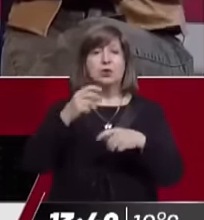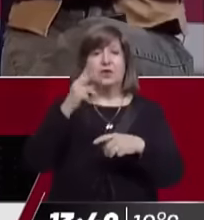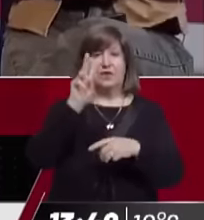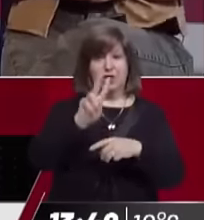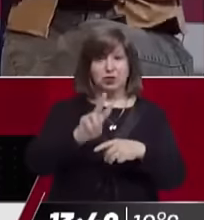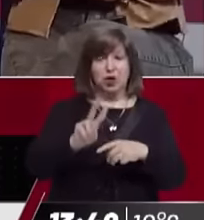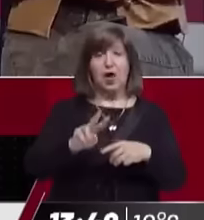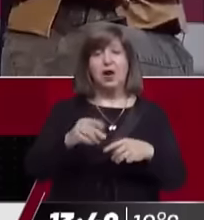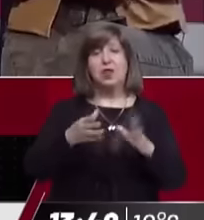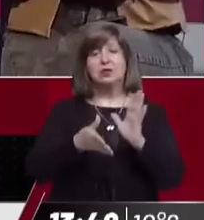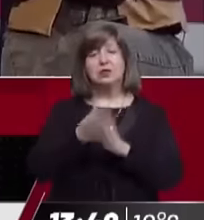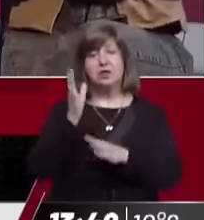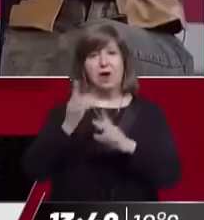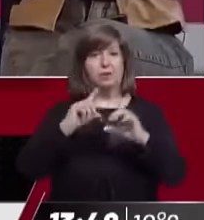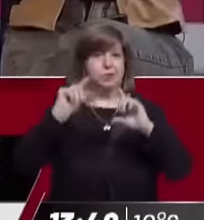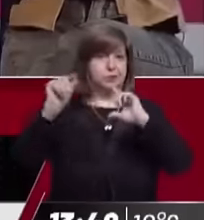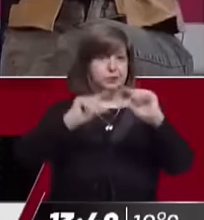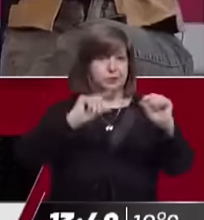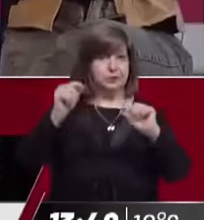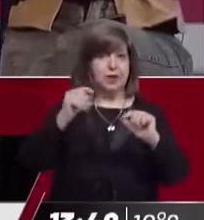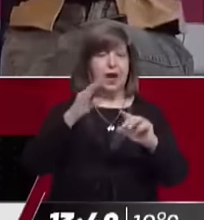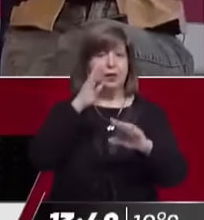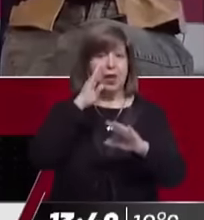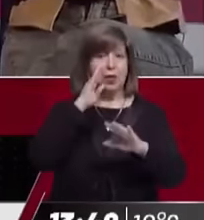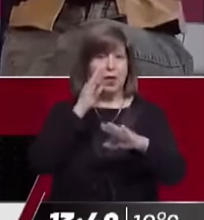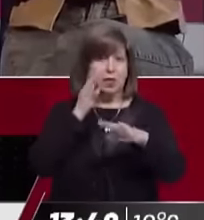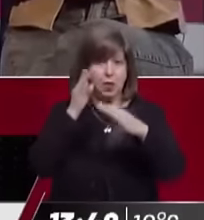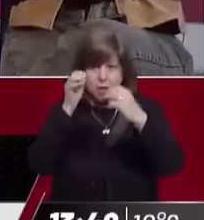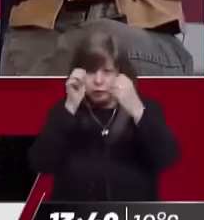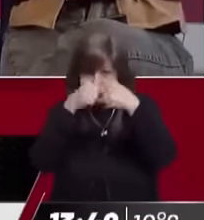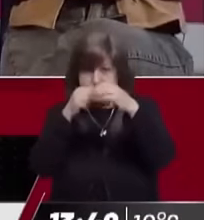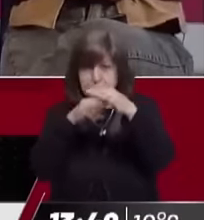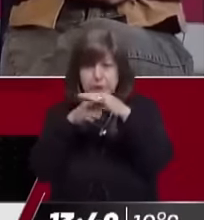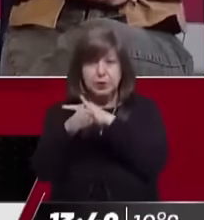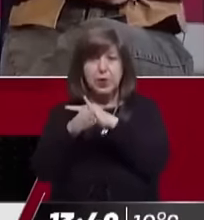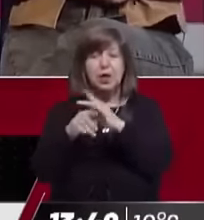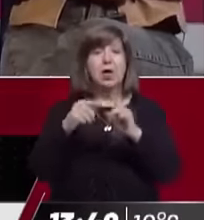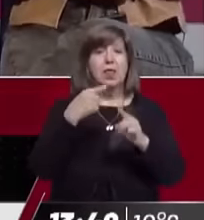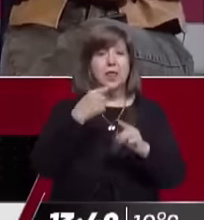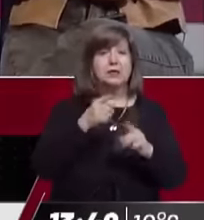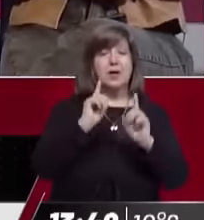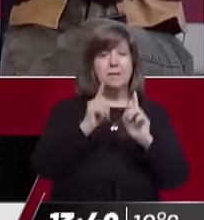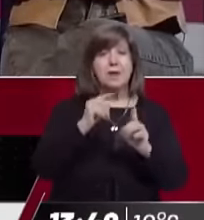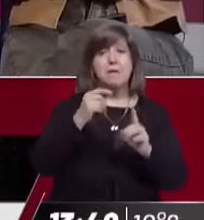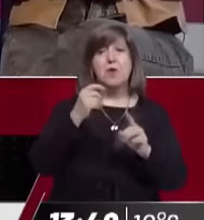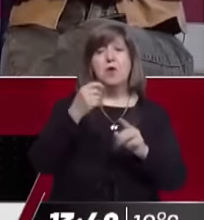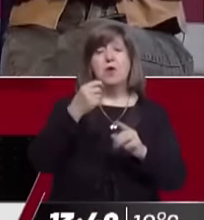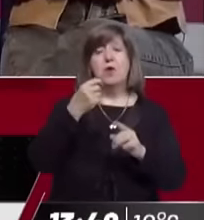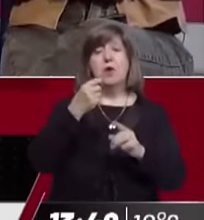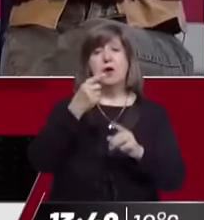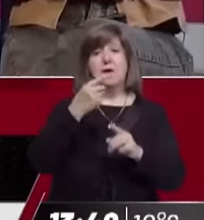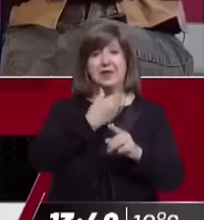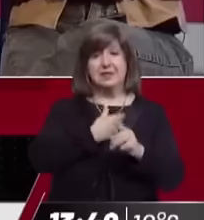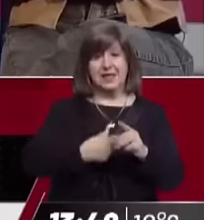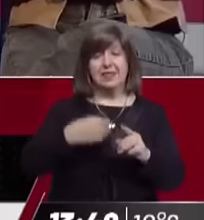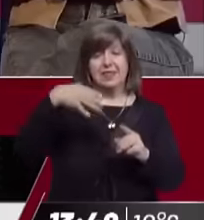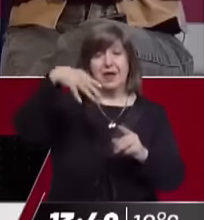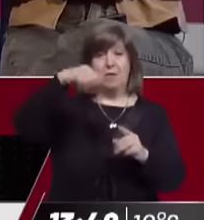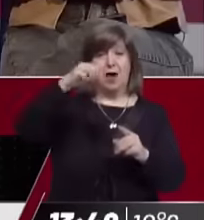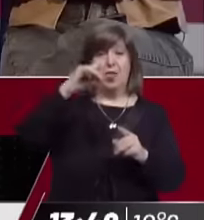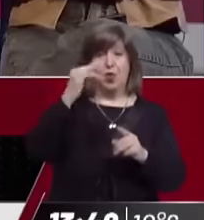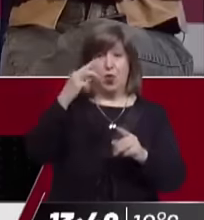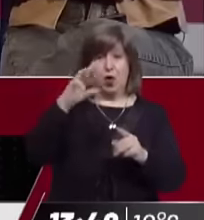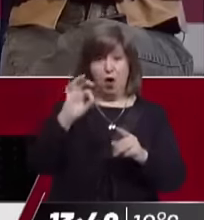que no se sabe, pero que se cree que si Maduro continúa en el poder y finalmente en